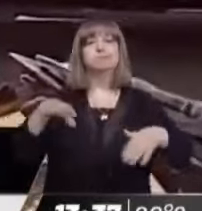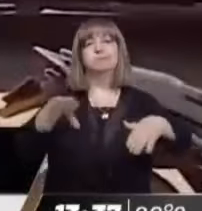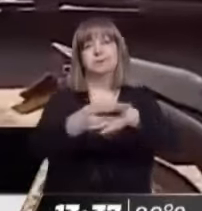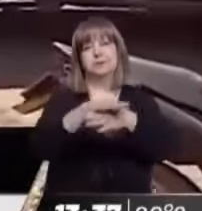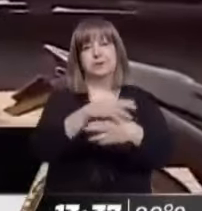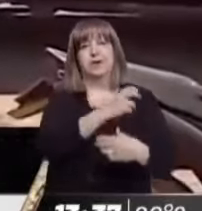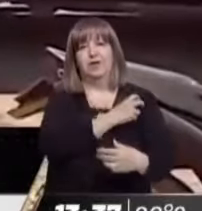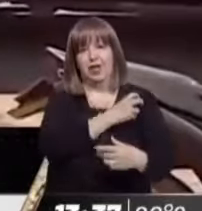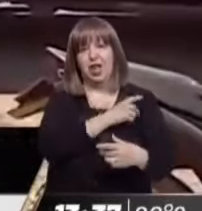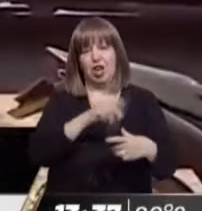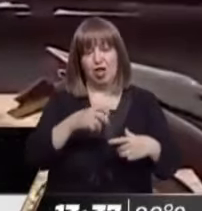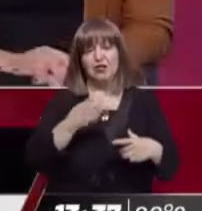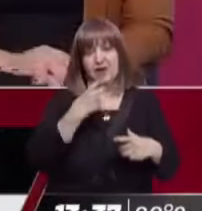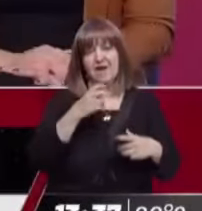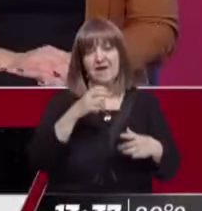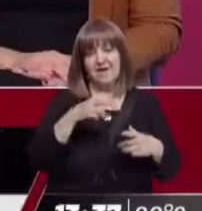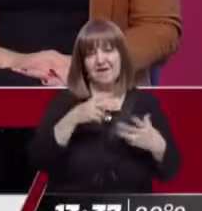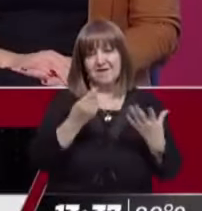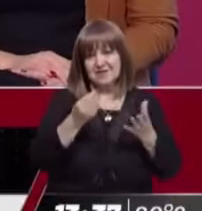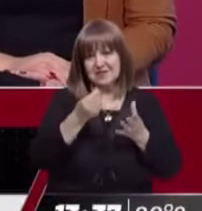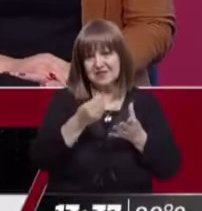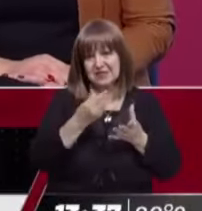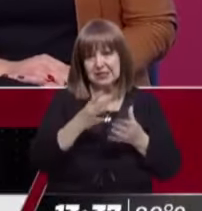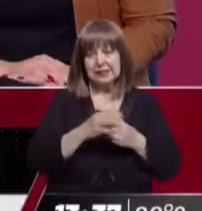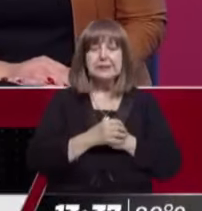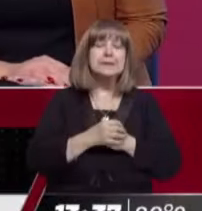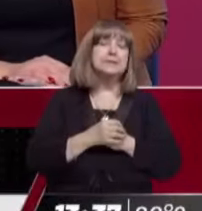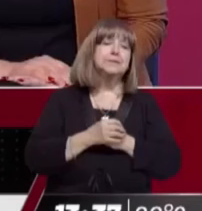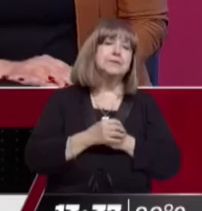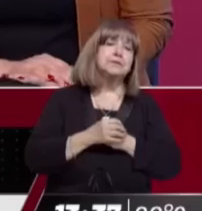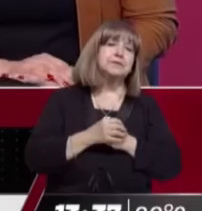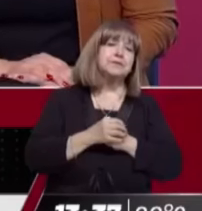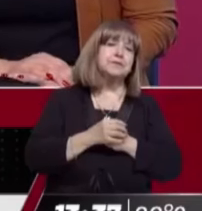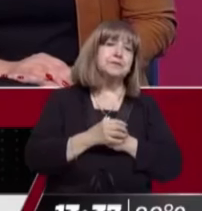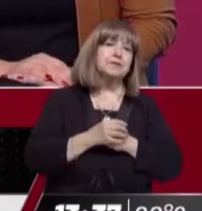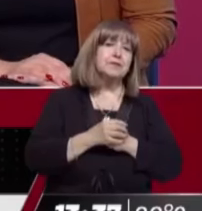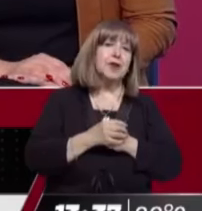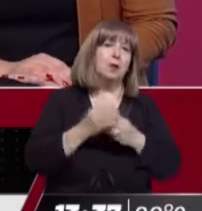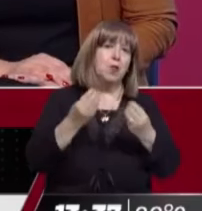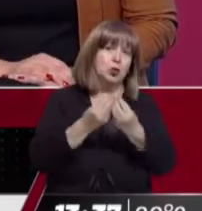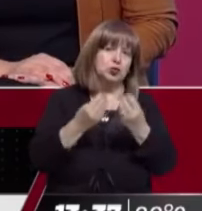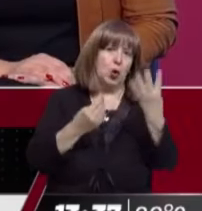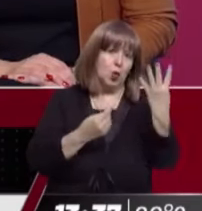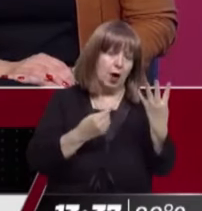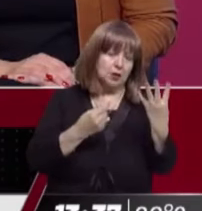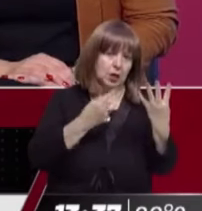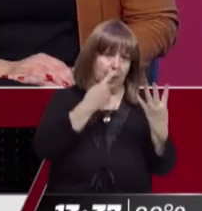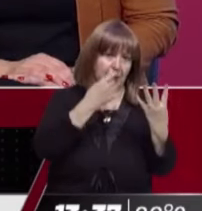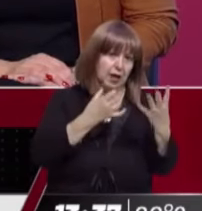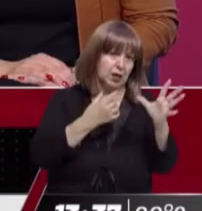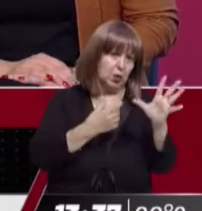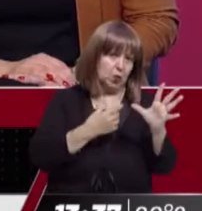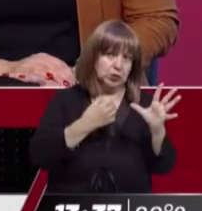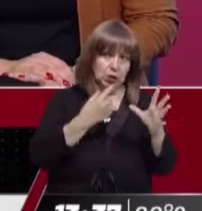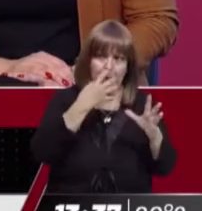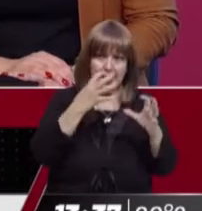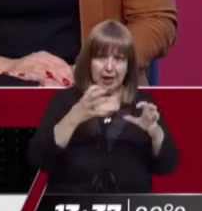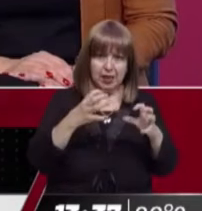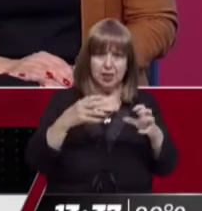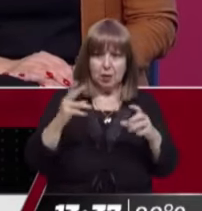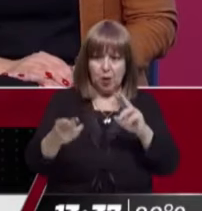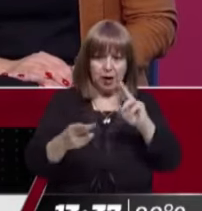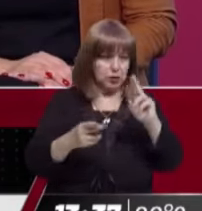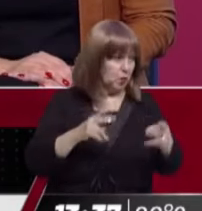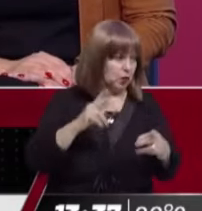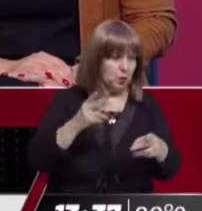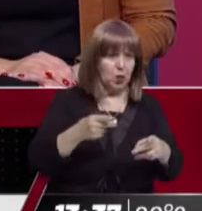encontró. Leandro, ¿hay detenidos? ¿Cómo está la investigación? Porque hay que atraparlos, sea uno, dos, tres. Sí, que puedan avanzar rápido.